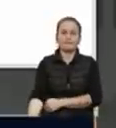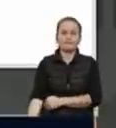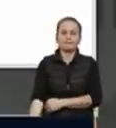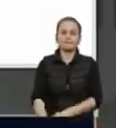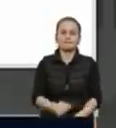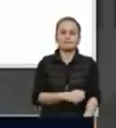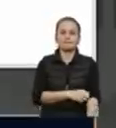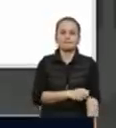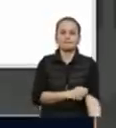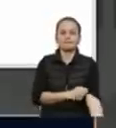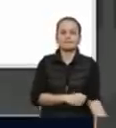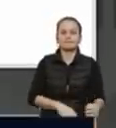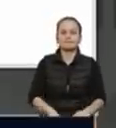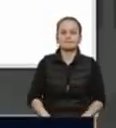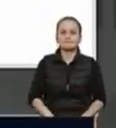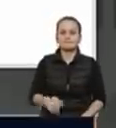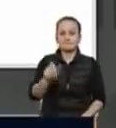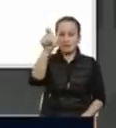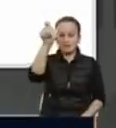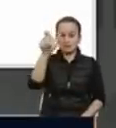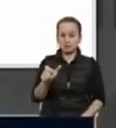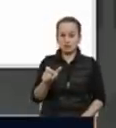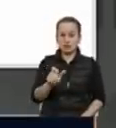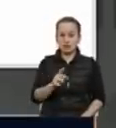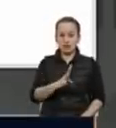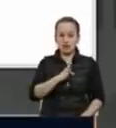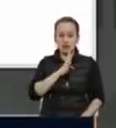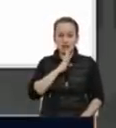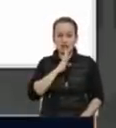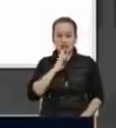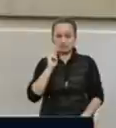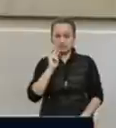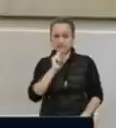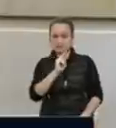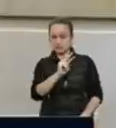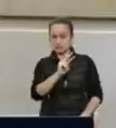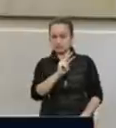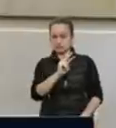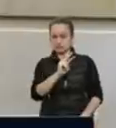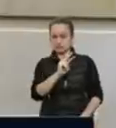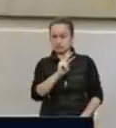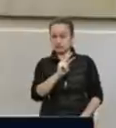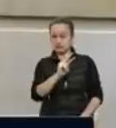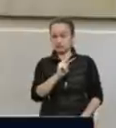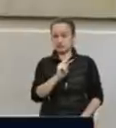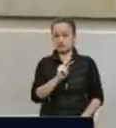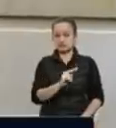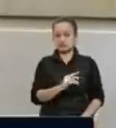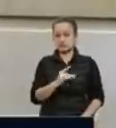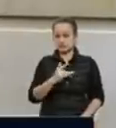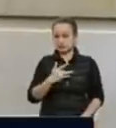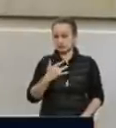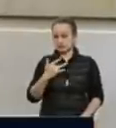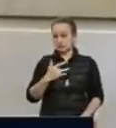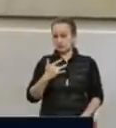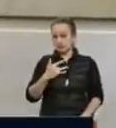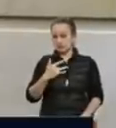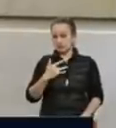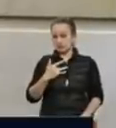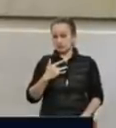Una persona hablar así de mis sentimientos, de mi